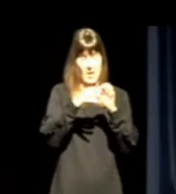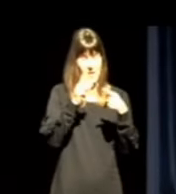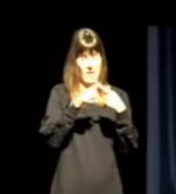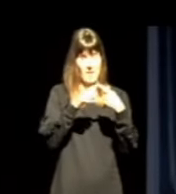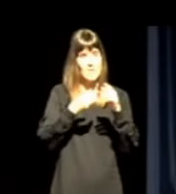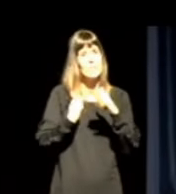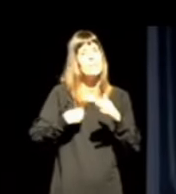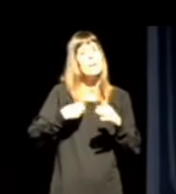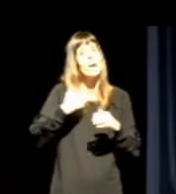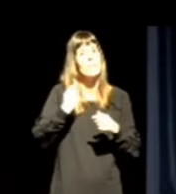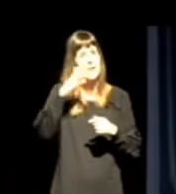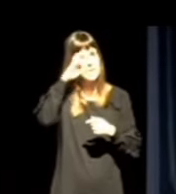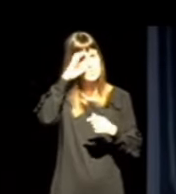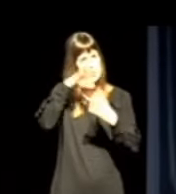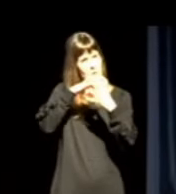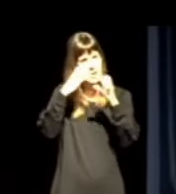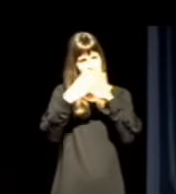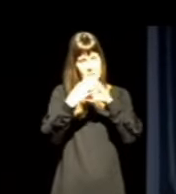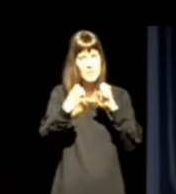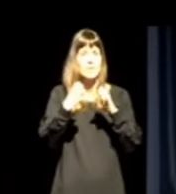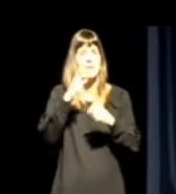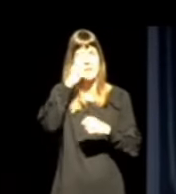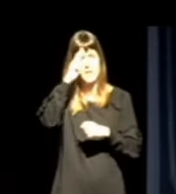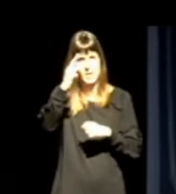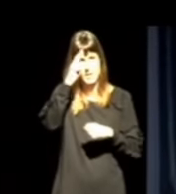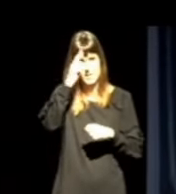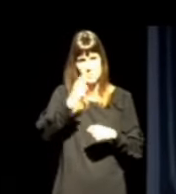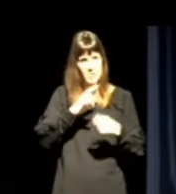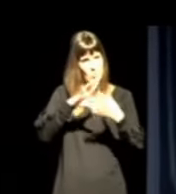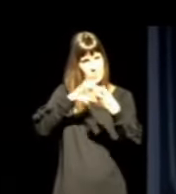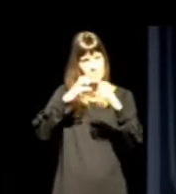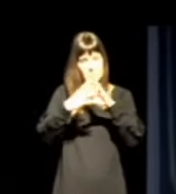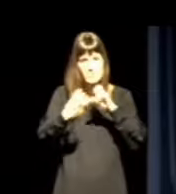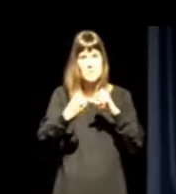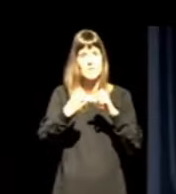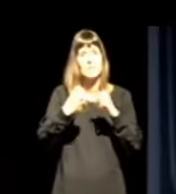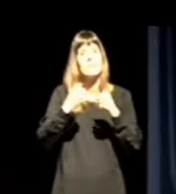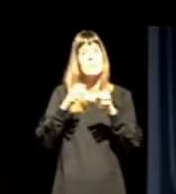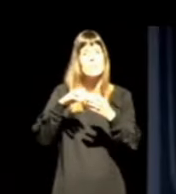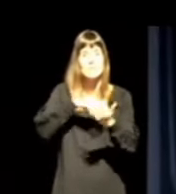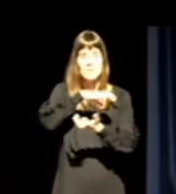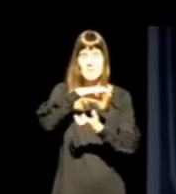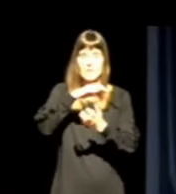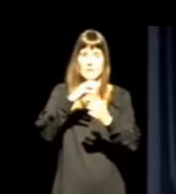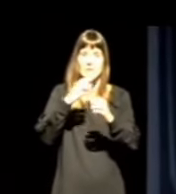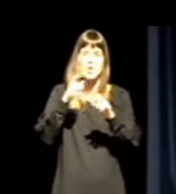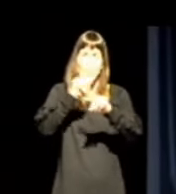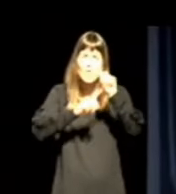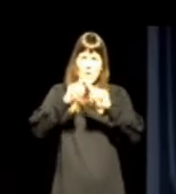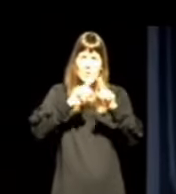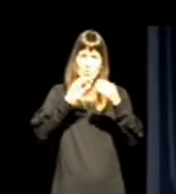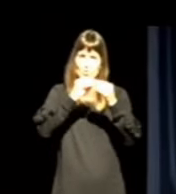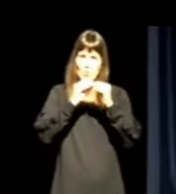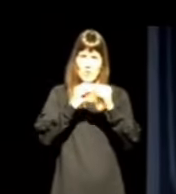la escucha mutua, el respeto mutuo, el cuidado, la resolución no violenta de conflictos. Y a nivel